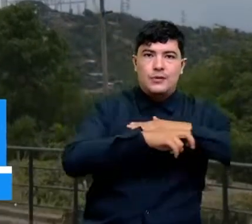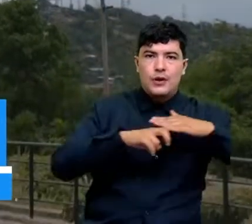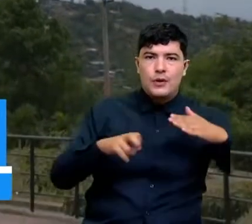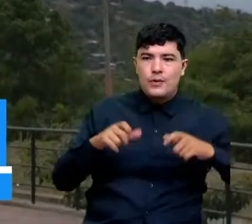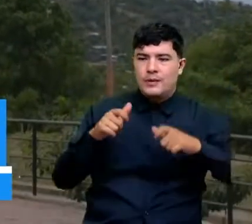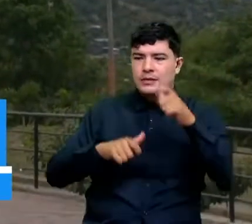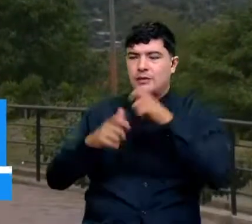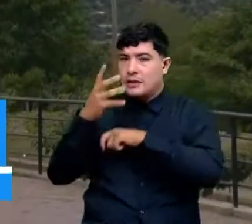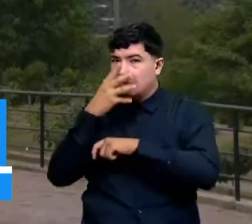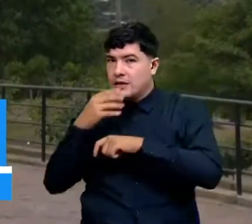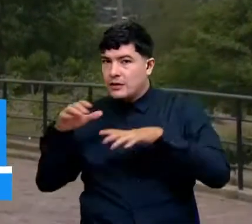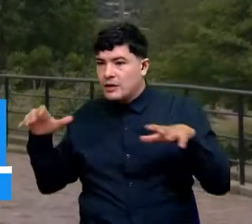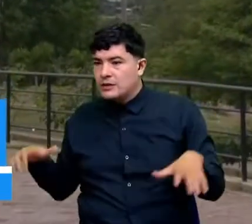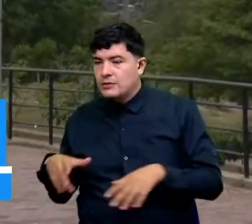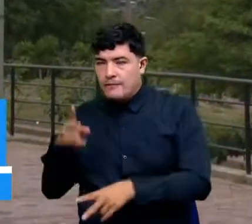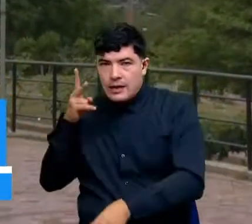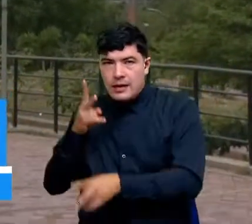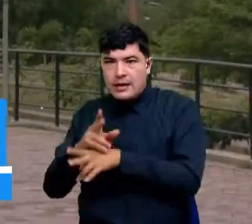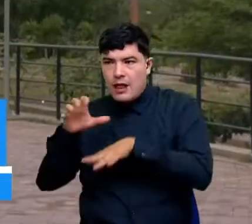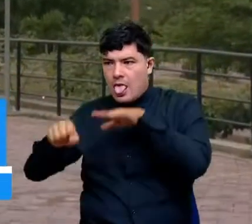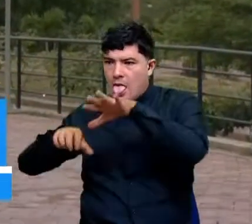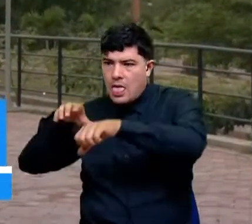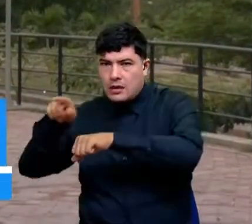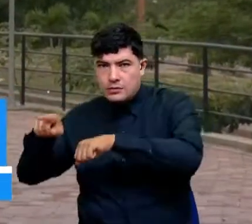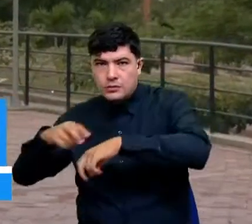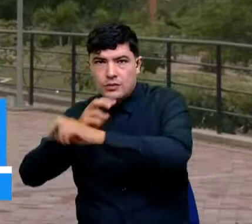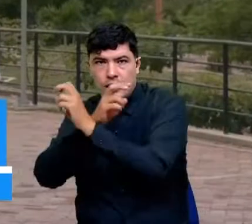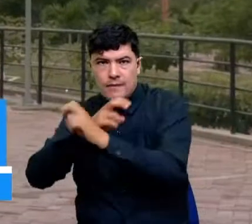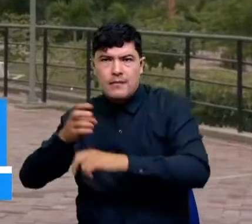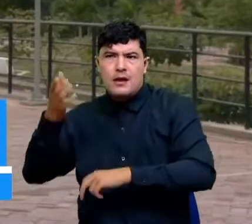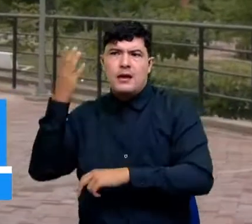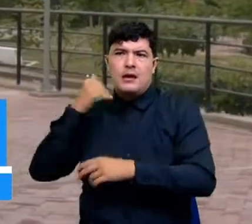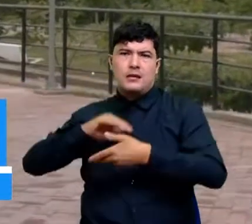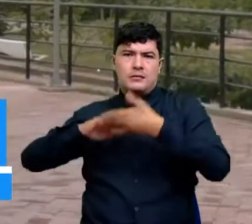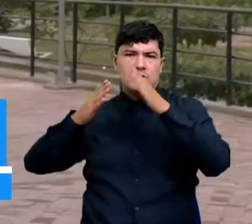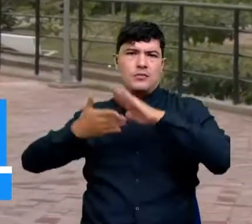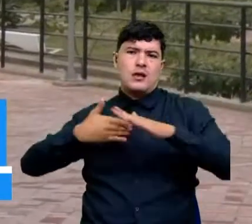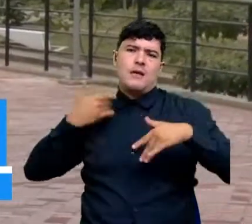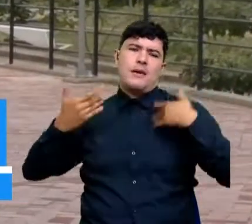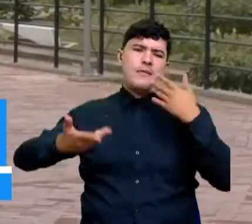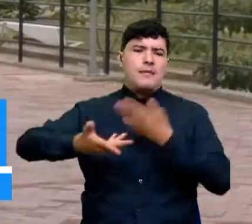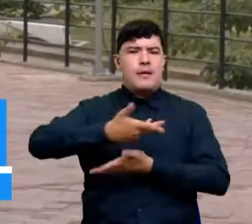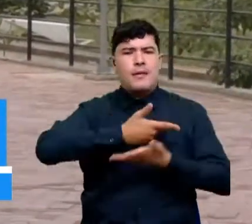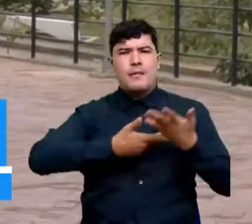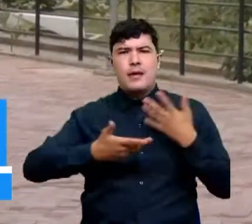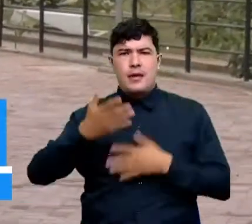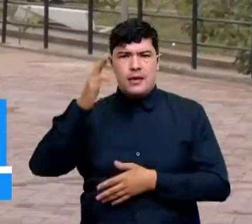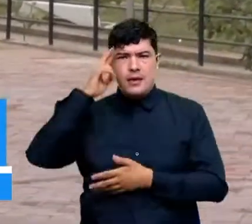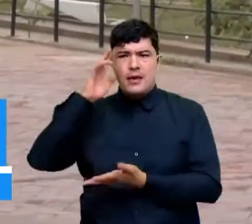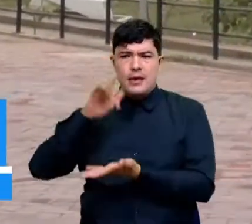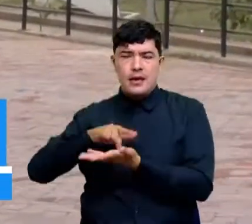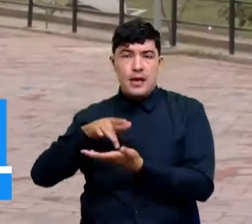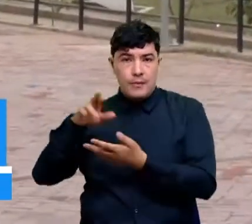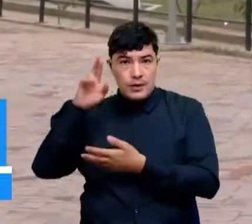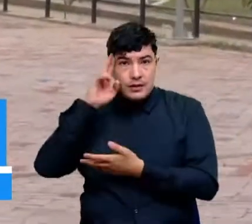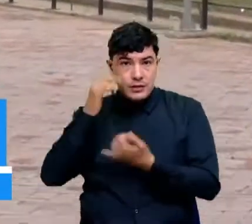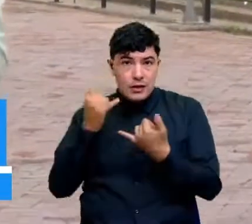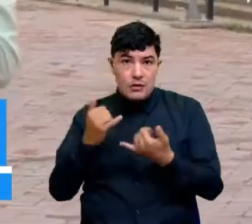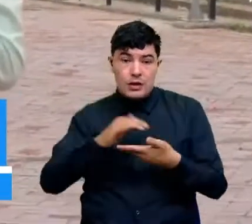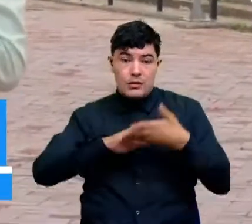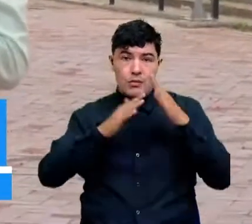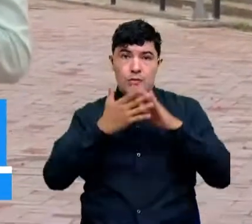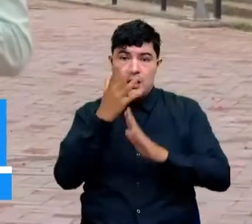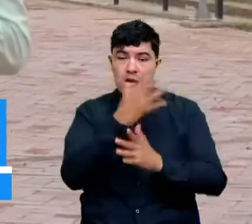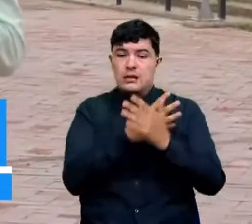este parque, un parque que antes o anteriormente estaba para el goce de todas las familias. Por eso es que la comunidad ha salido hasta este